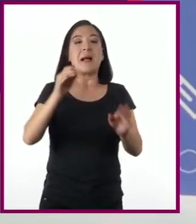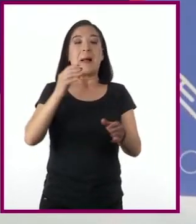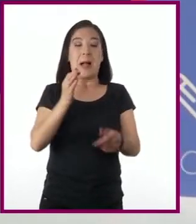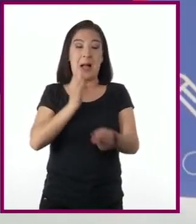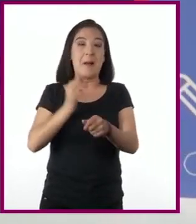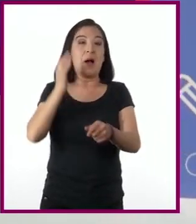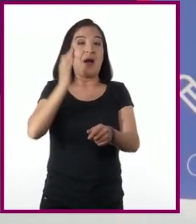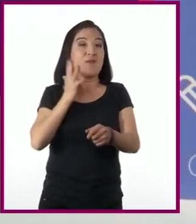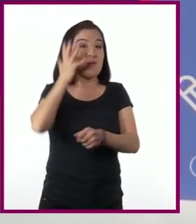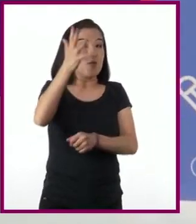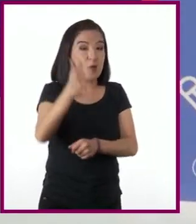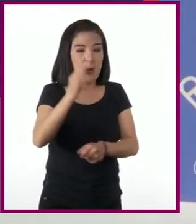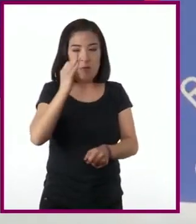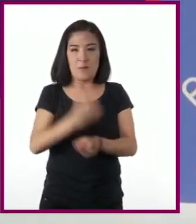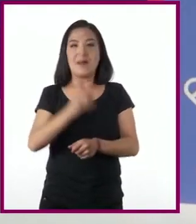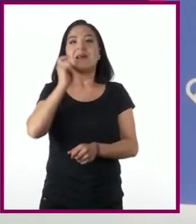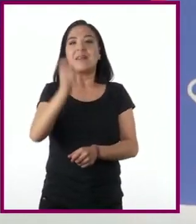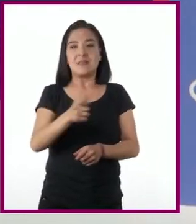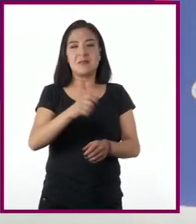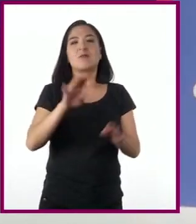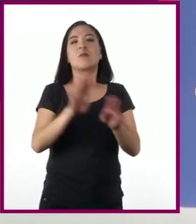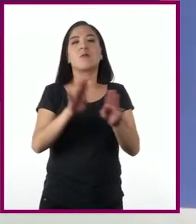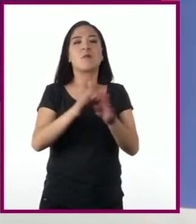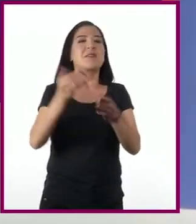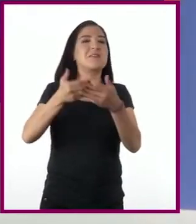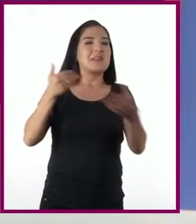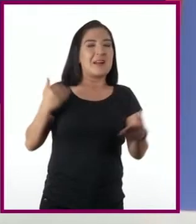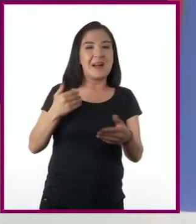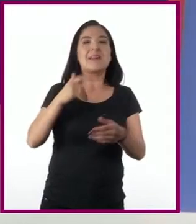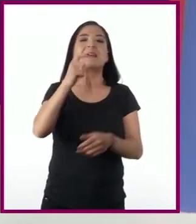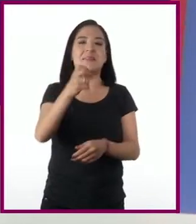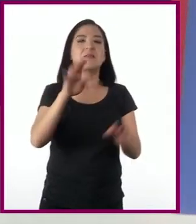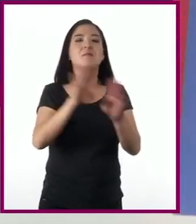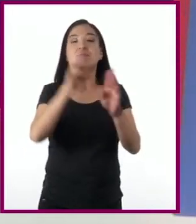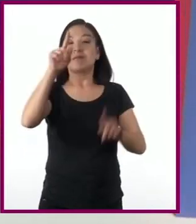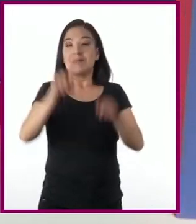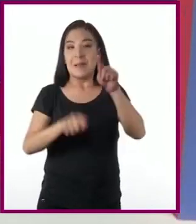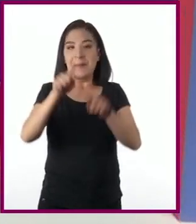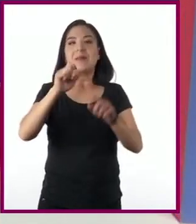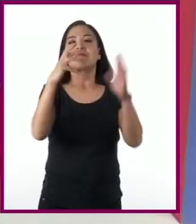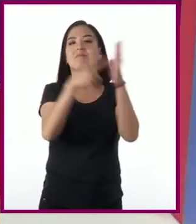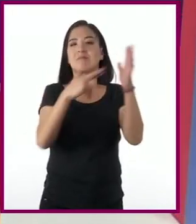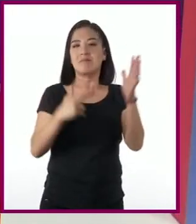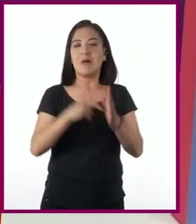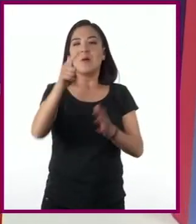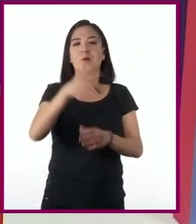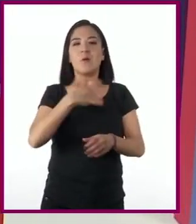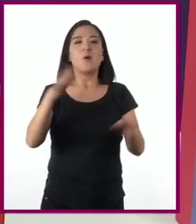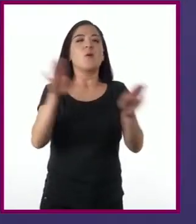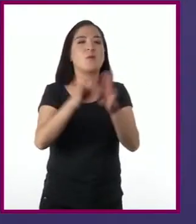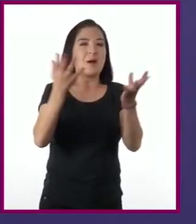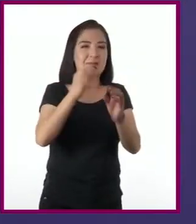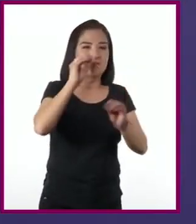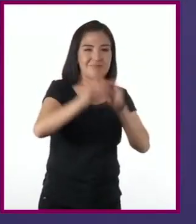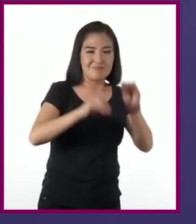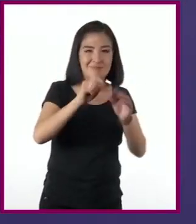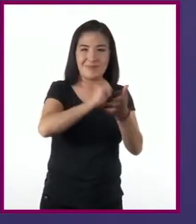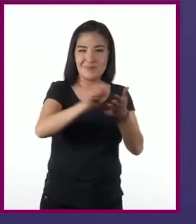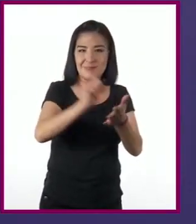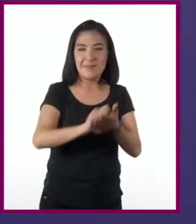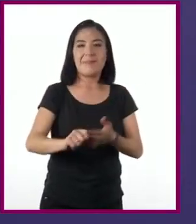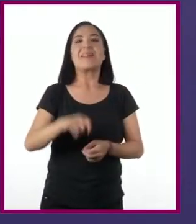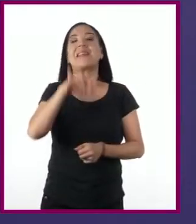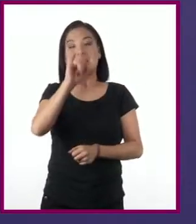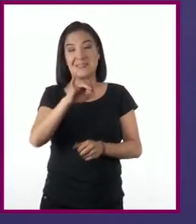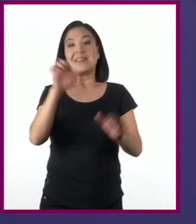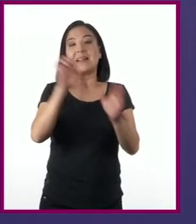presente y el segundo en infinitivo. Dependerá de la regla que deseen redactar y cómo redactar. Sí, porque